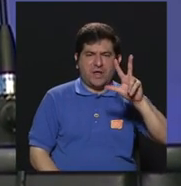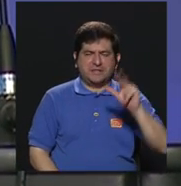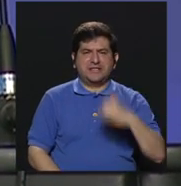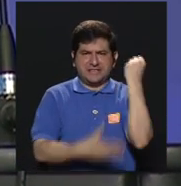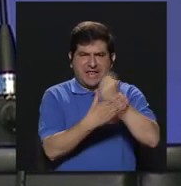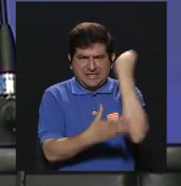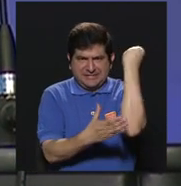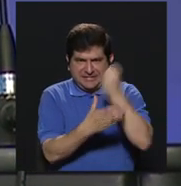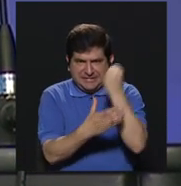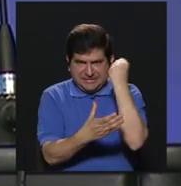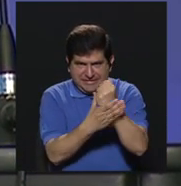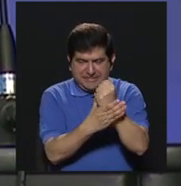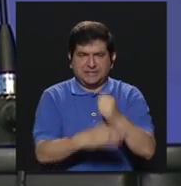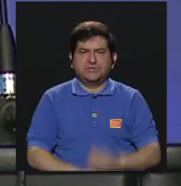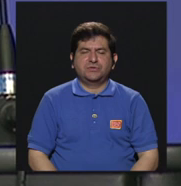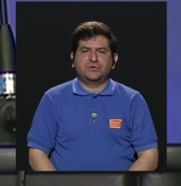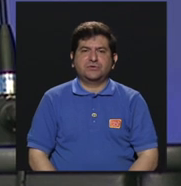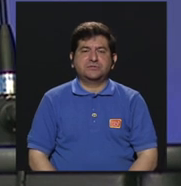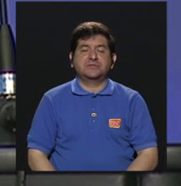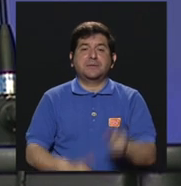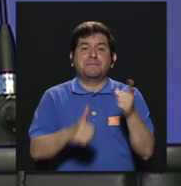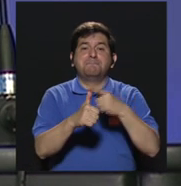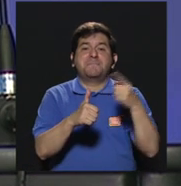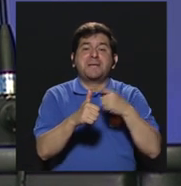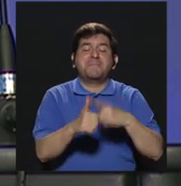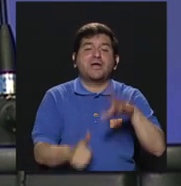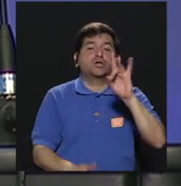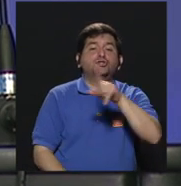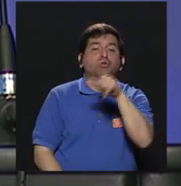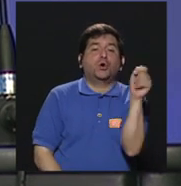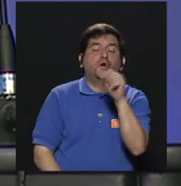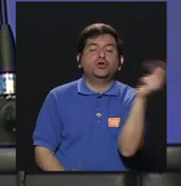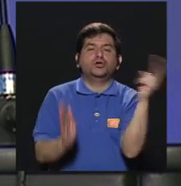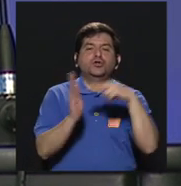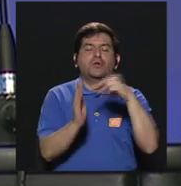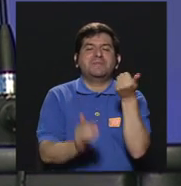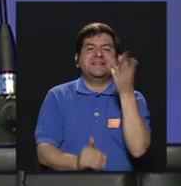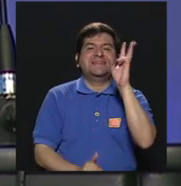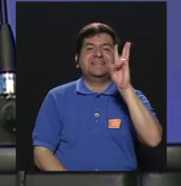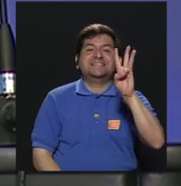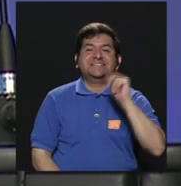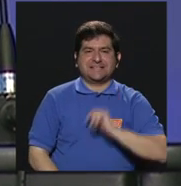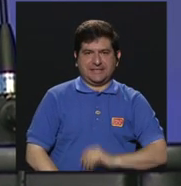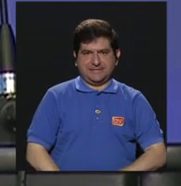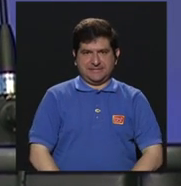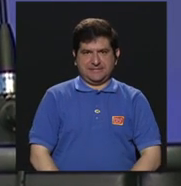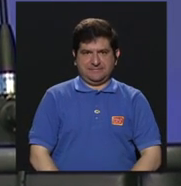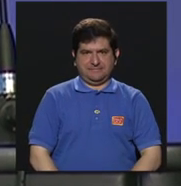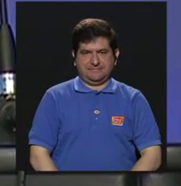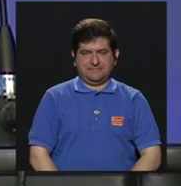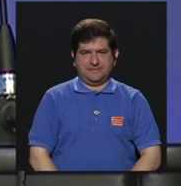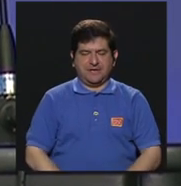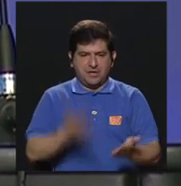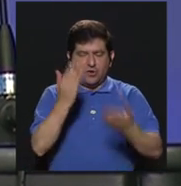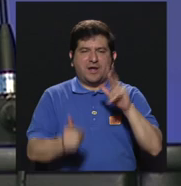4.253 homicidios durante los primeros 8 meses del 2016, frente